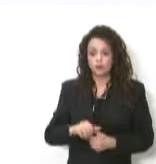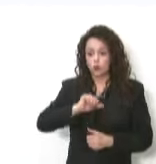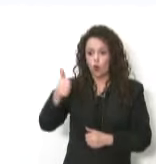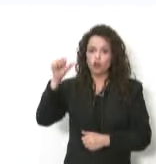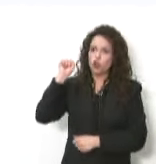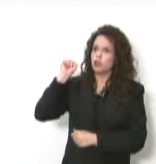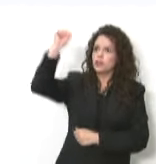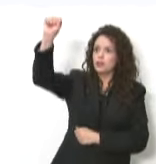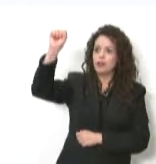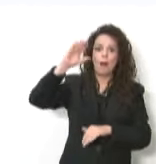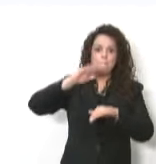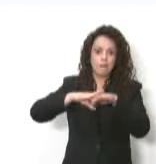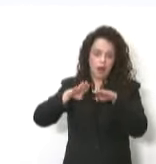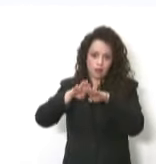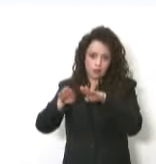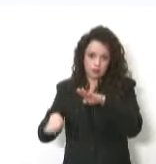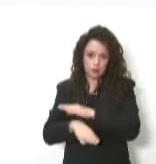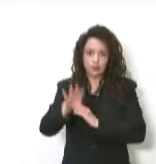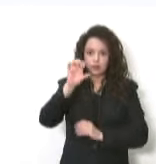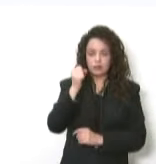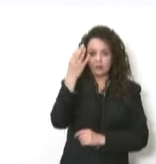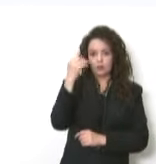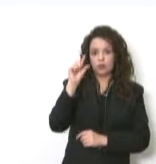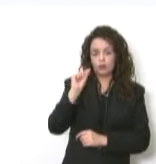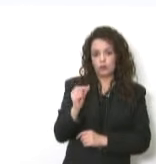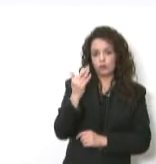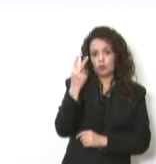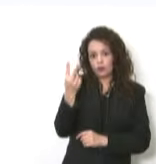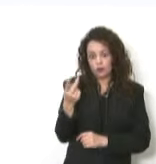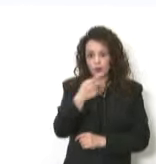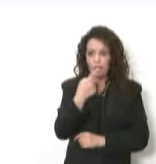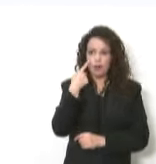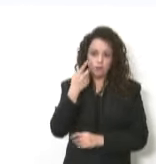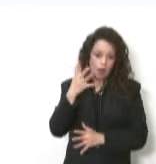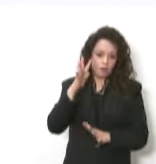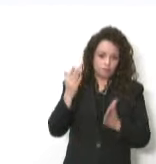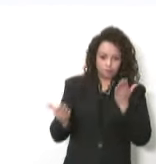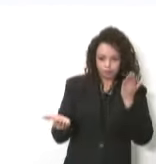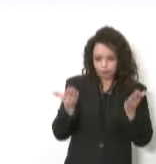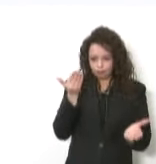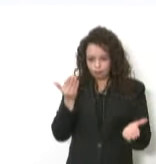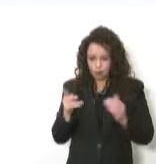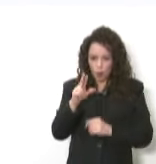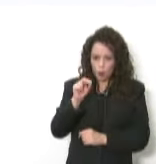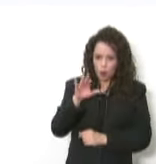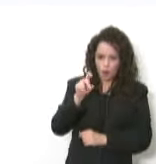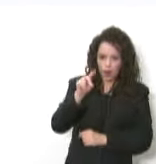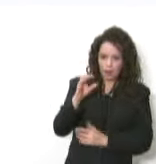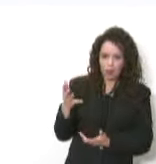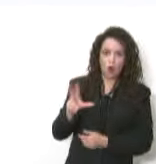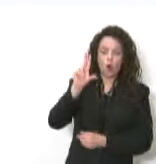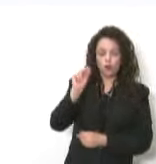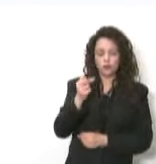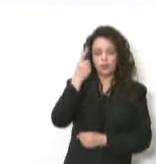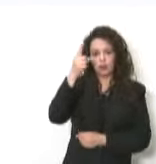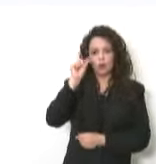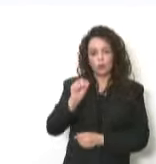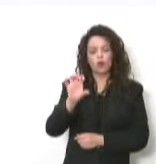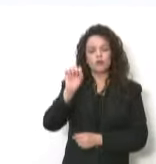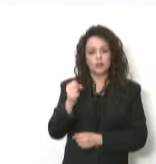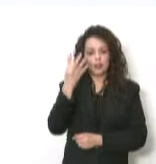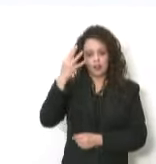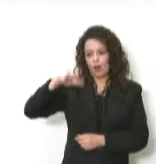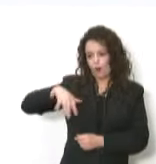sindicatos, que tienen 69.52. El promedio, como ya lo dije, son 81.64.